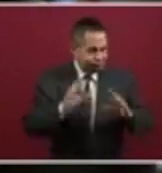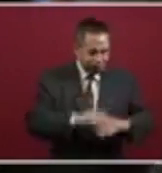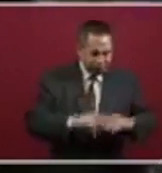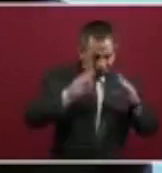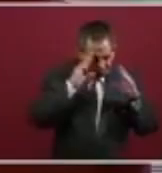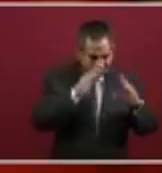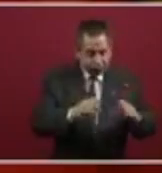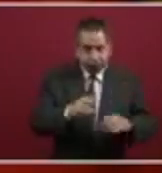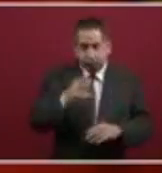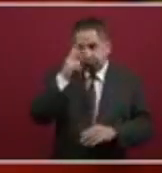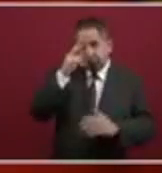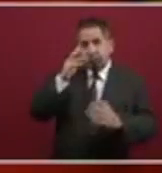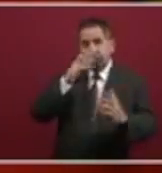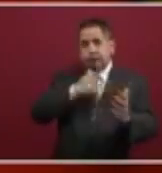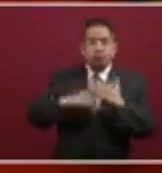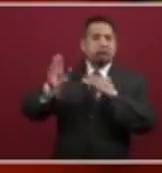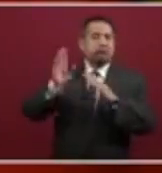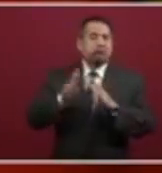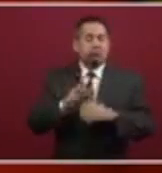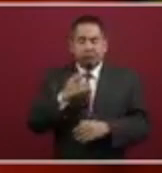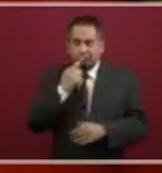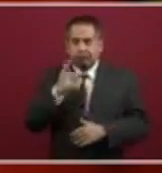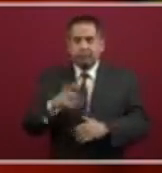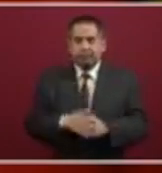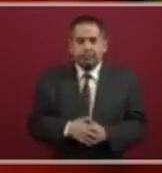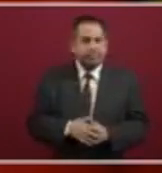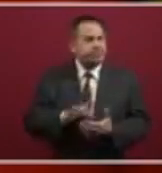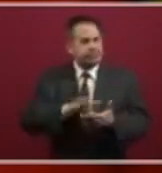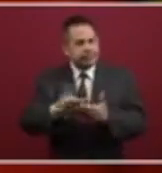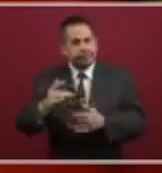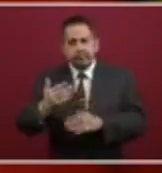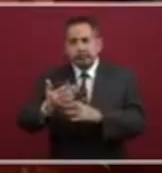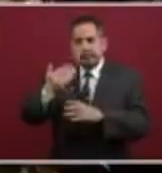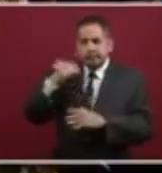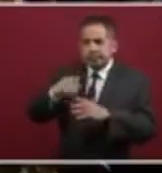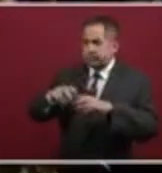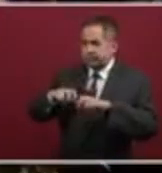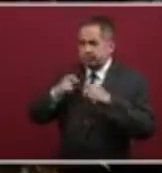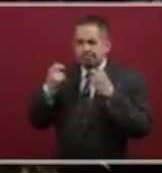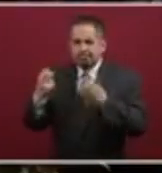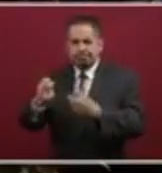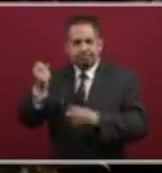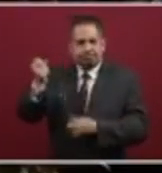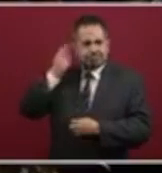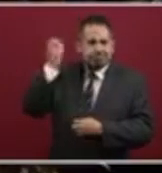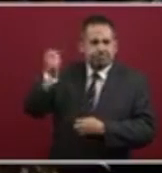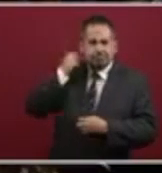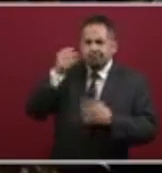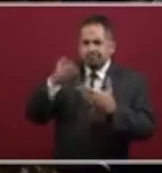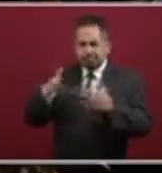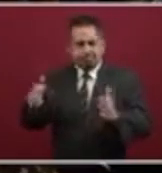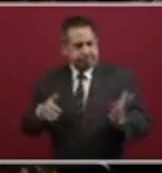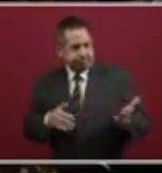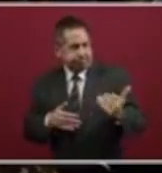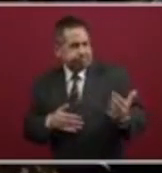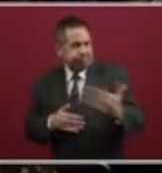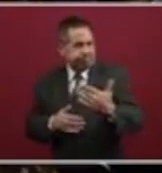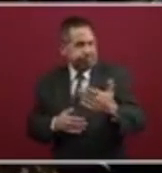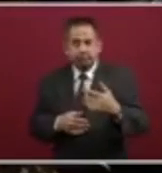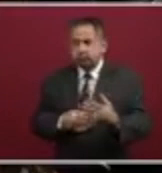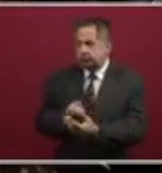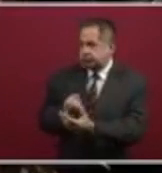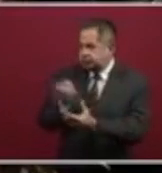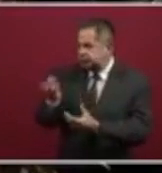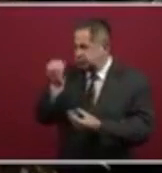futuro. Gracias a ustedes que en los foros de consulta y en Parlamento abierto nutrieron con su experiencia y conocimiento la